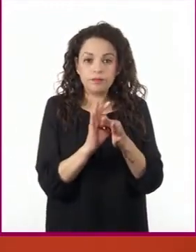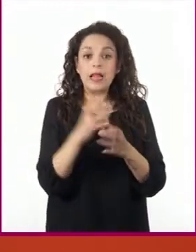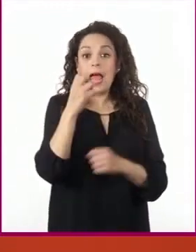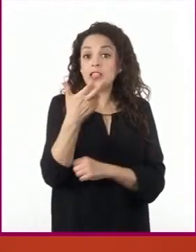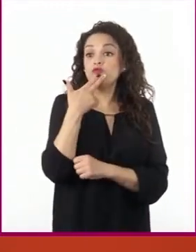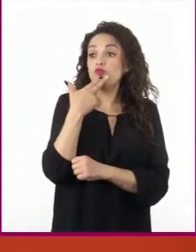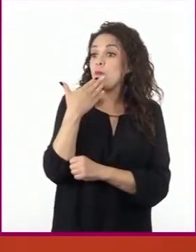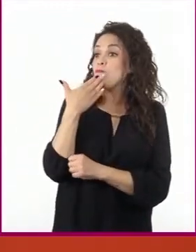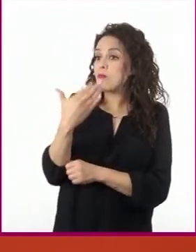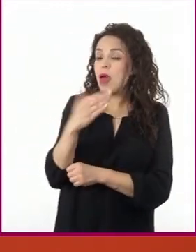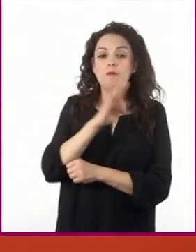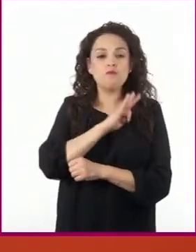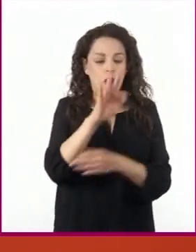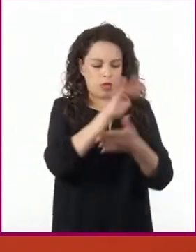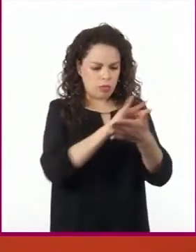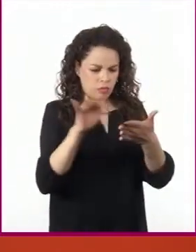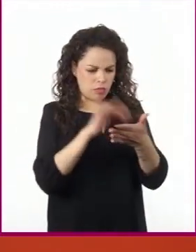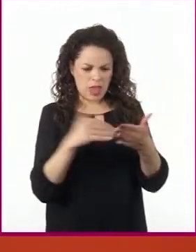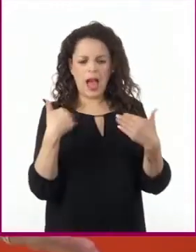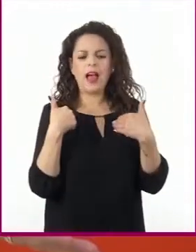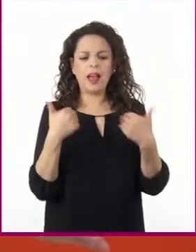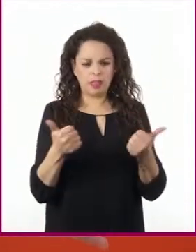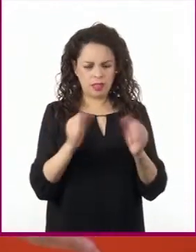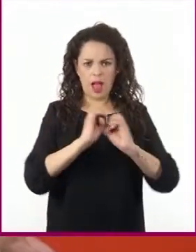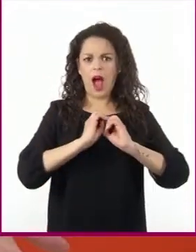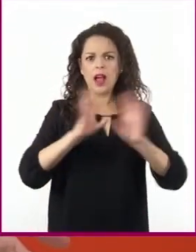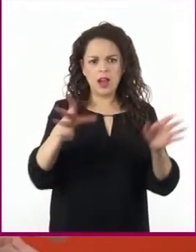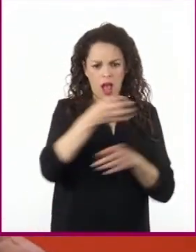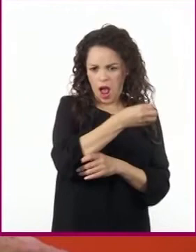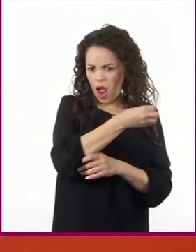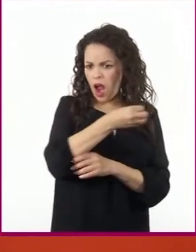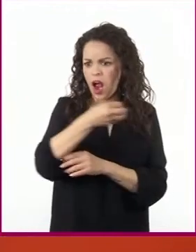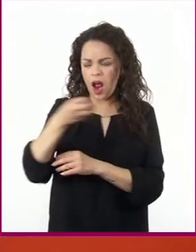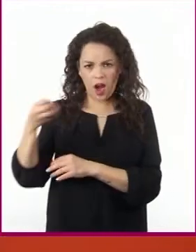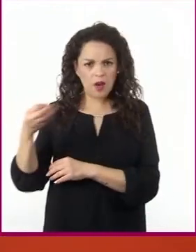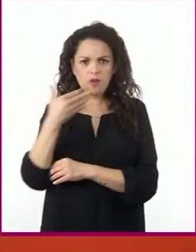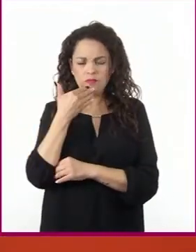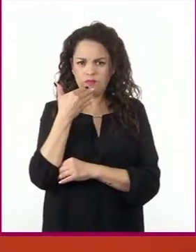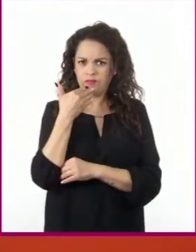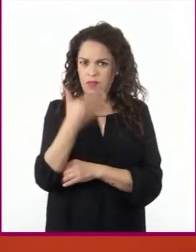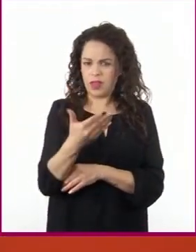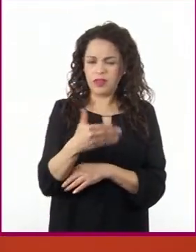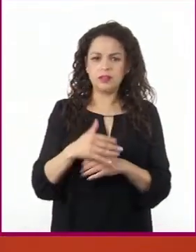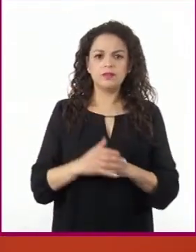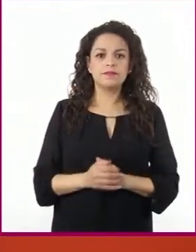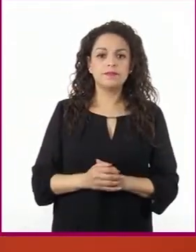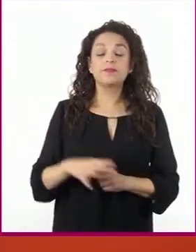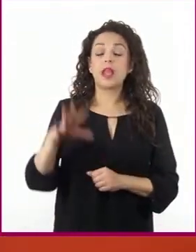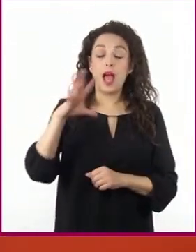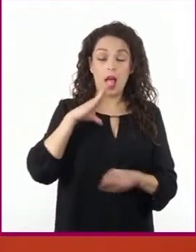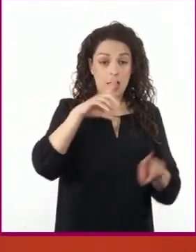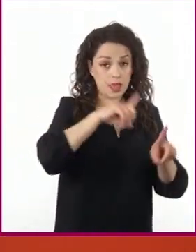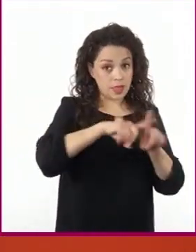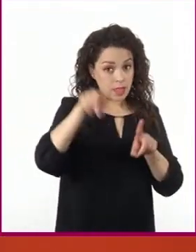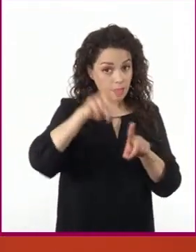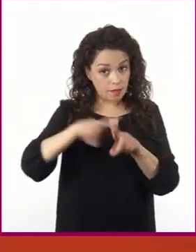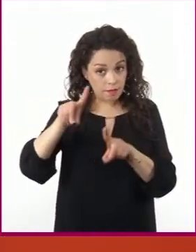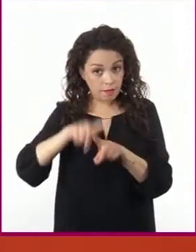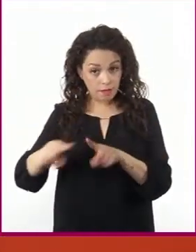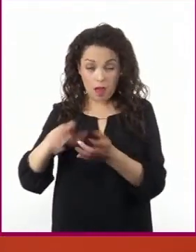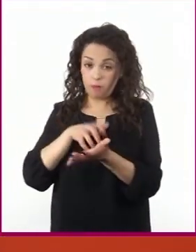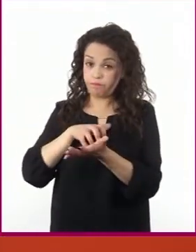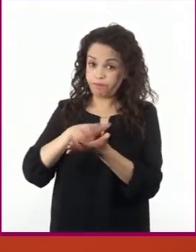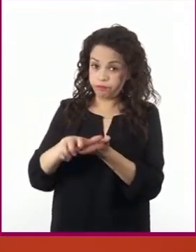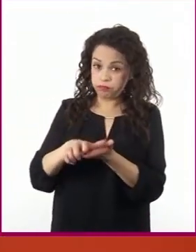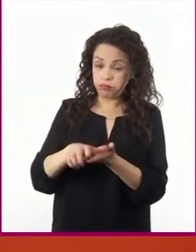que el texto tenga coherencia y sea entendible. Hay una gran variedad y para saber